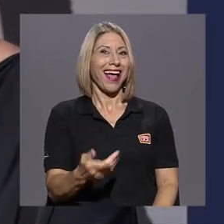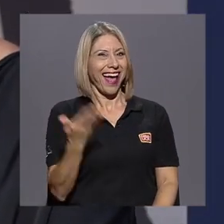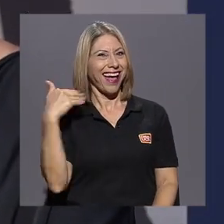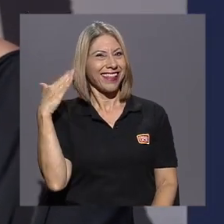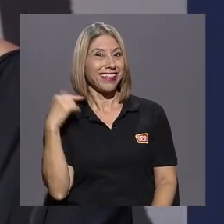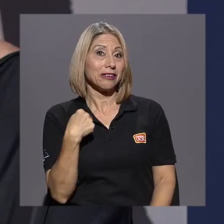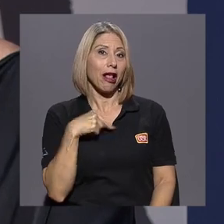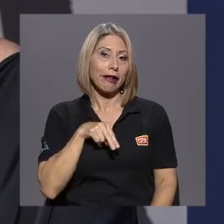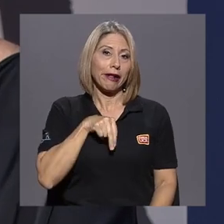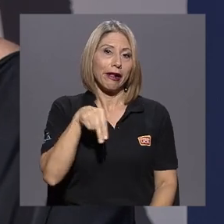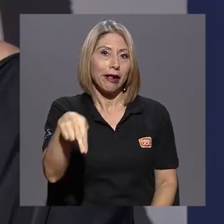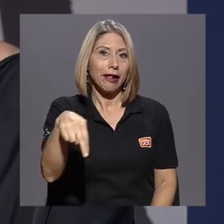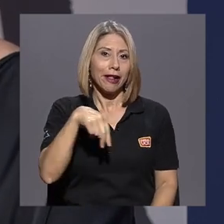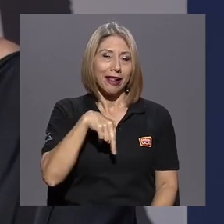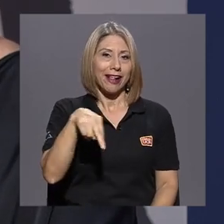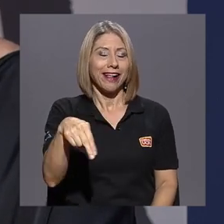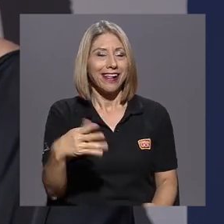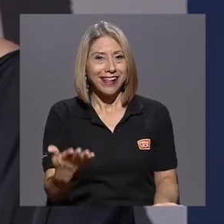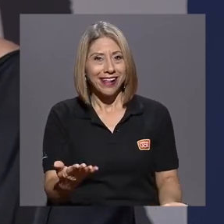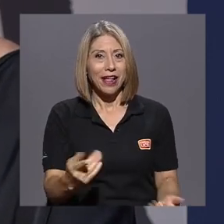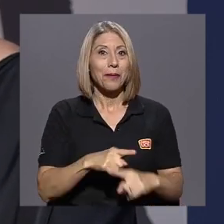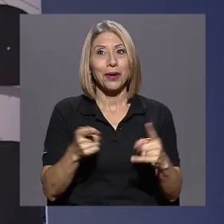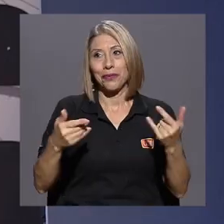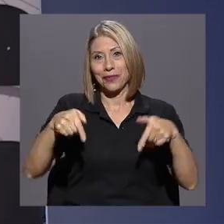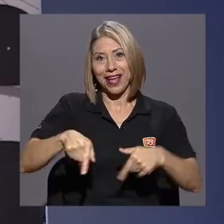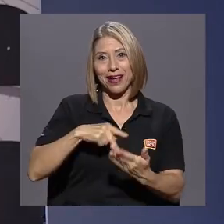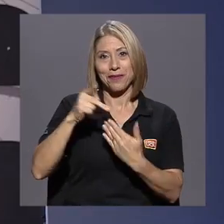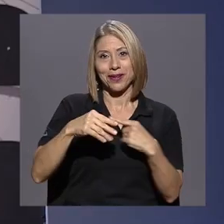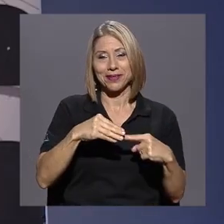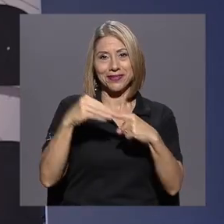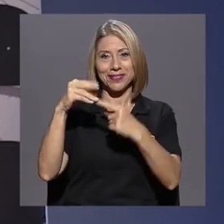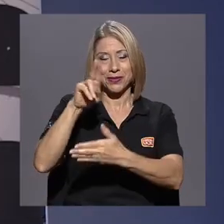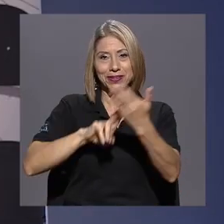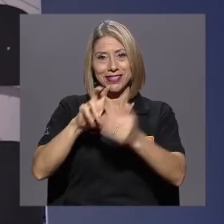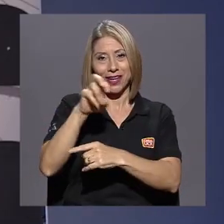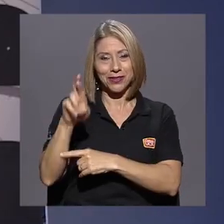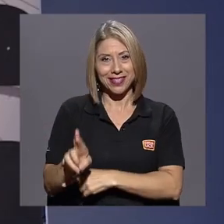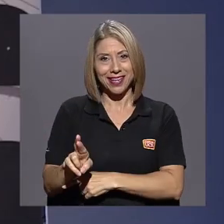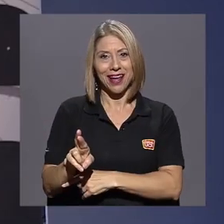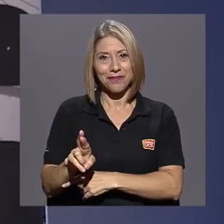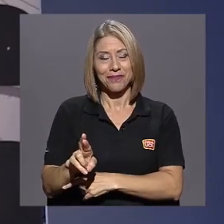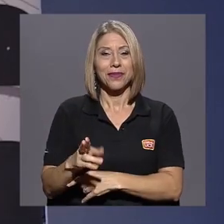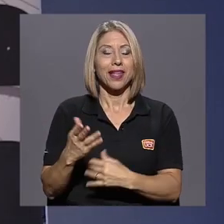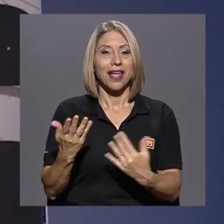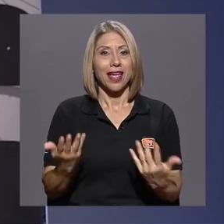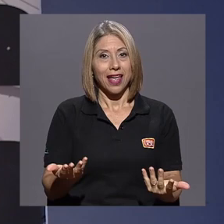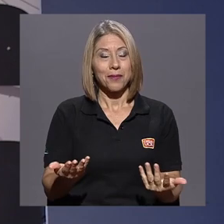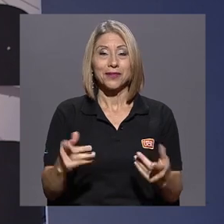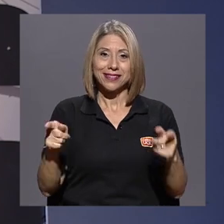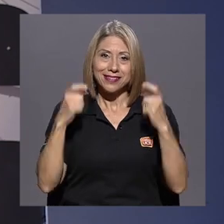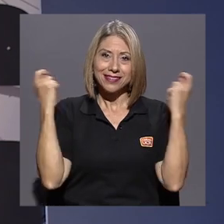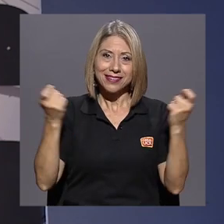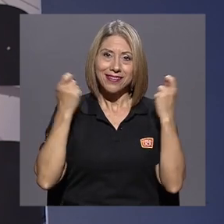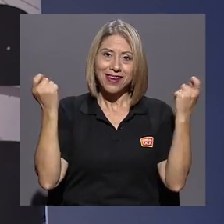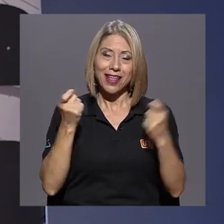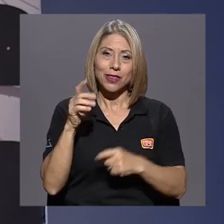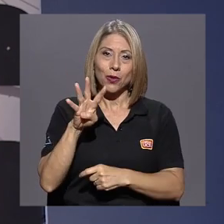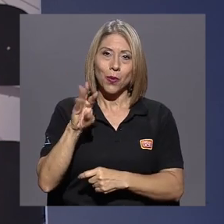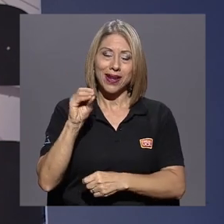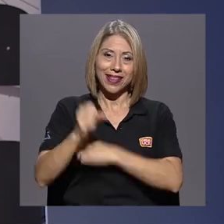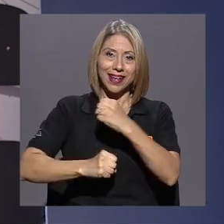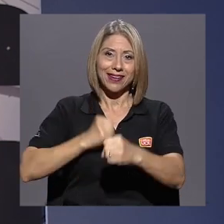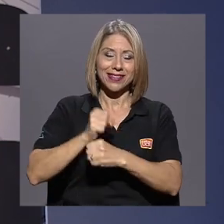haga el cambio, ¿verdad? Así que bueno, acá en Especiales Universidad de Costa Rica hemos estado celebrando el